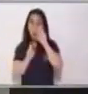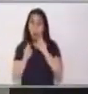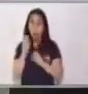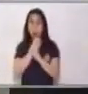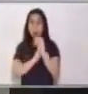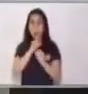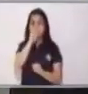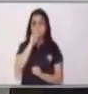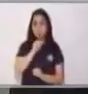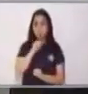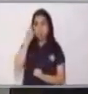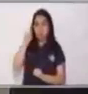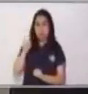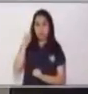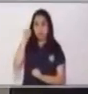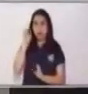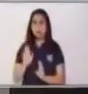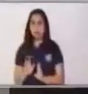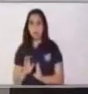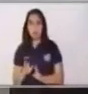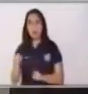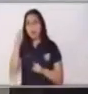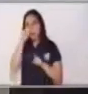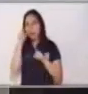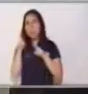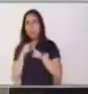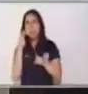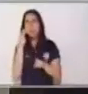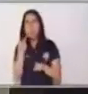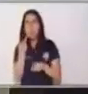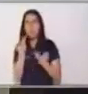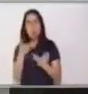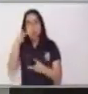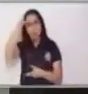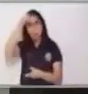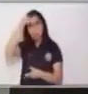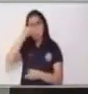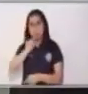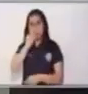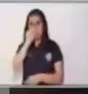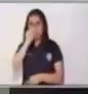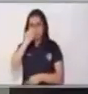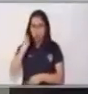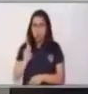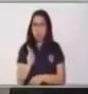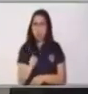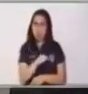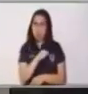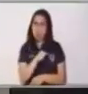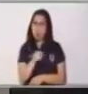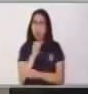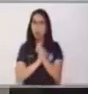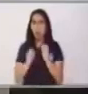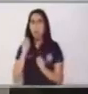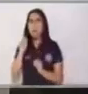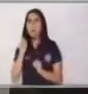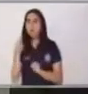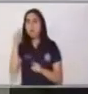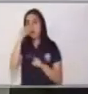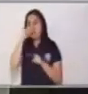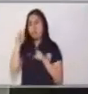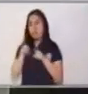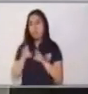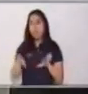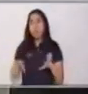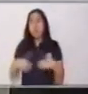puntito, y cómo nosotros escribíamos las expresiones que son estados de ánimo y